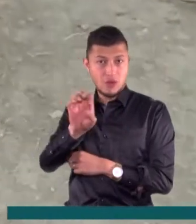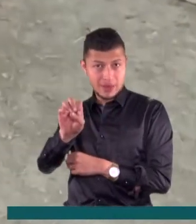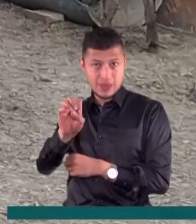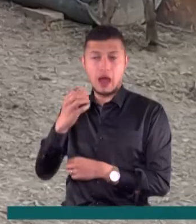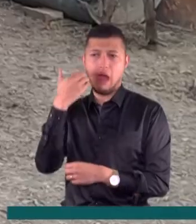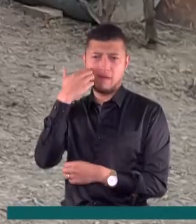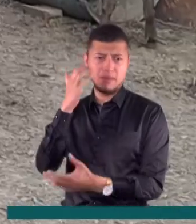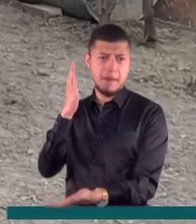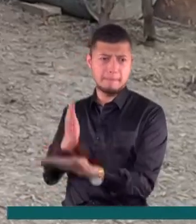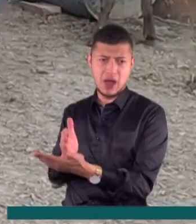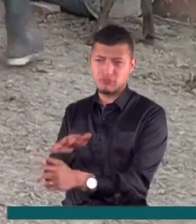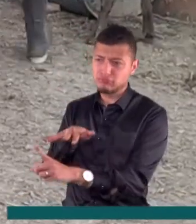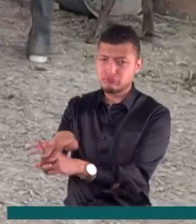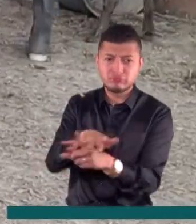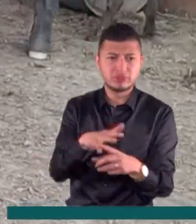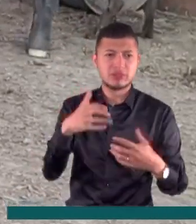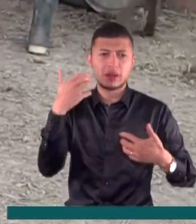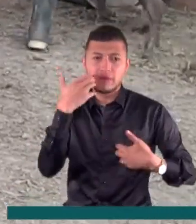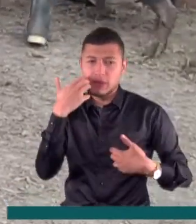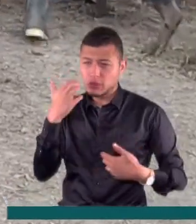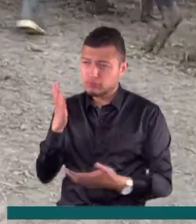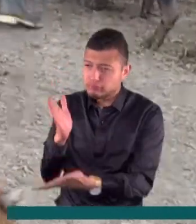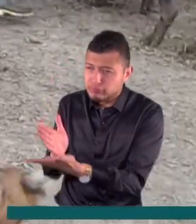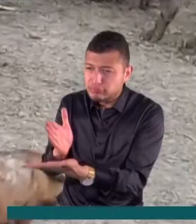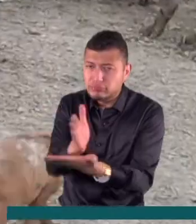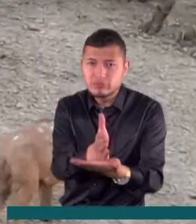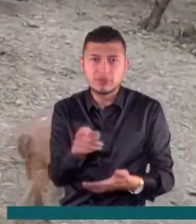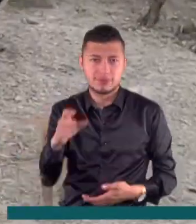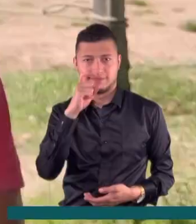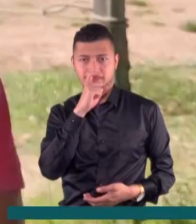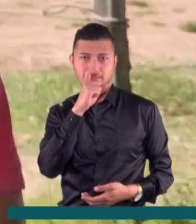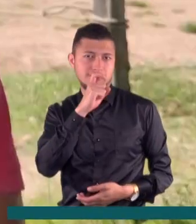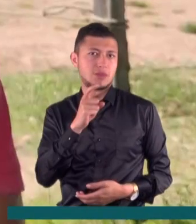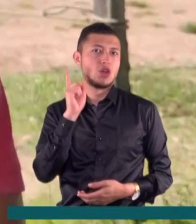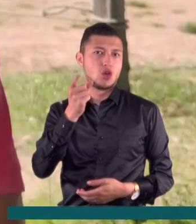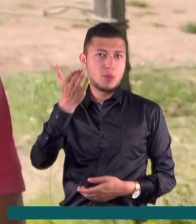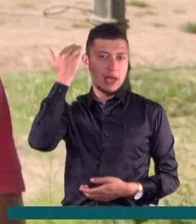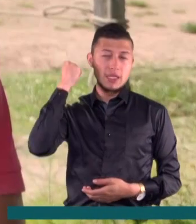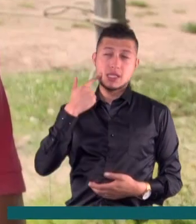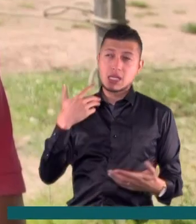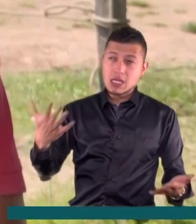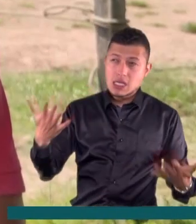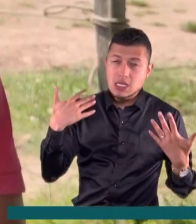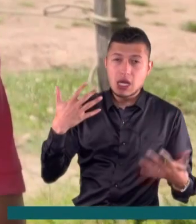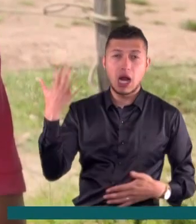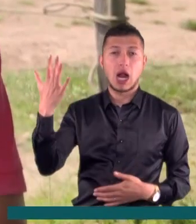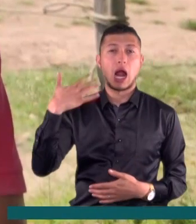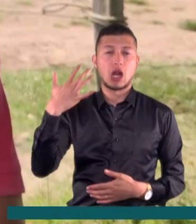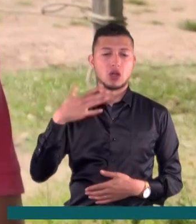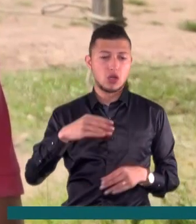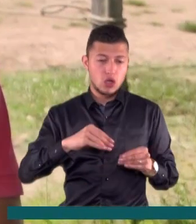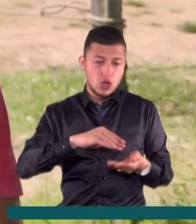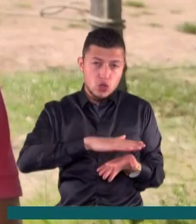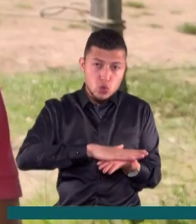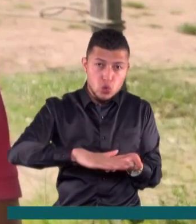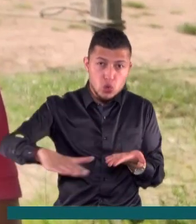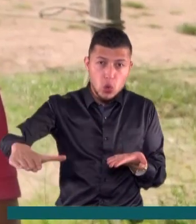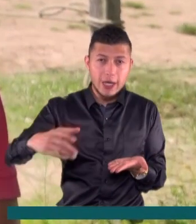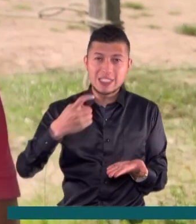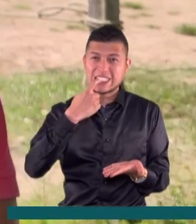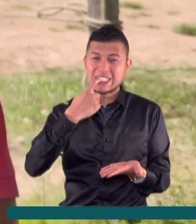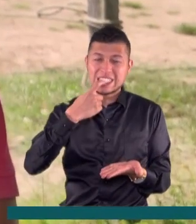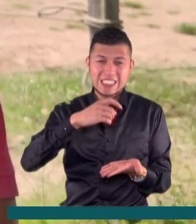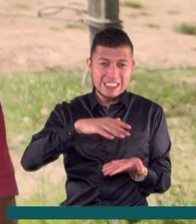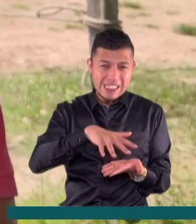una enfermedad que los atacaba mucho, que era la renquera, debido a que en épocas de verano el suelo se ponía